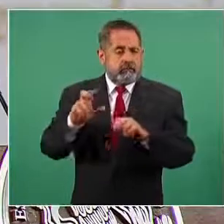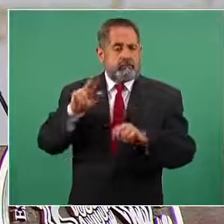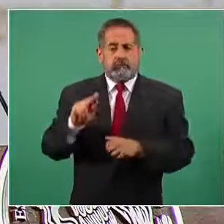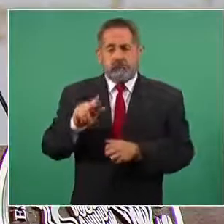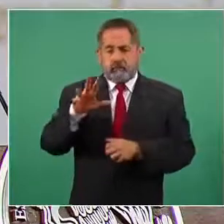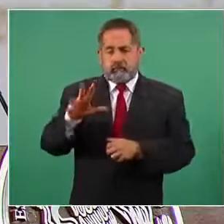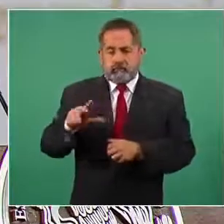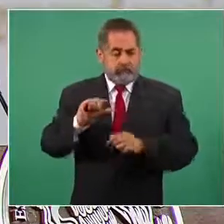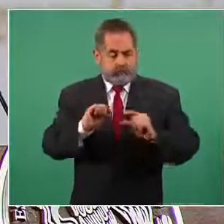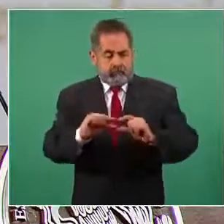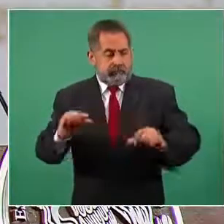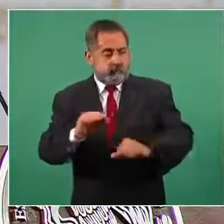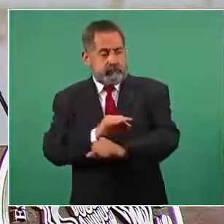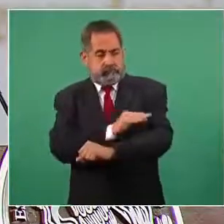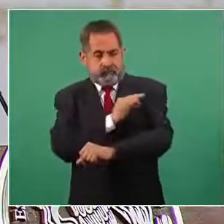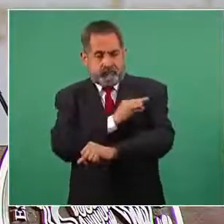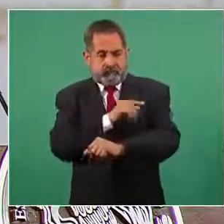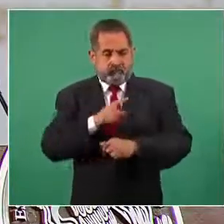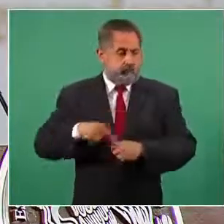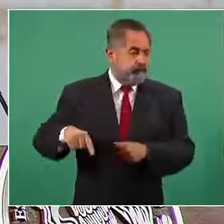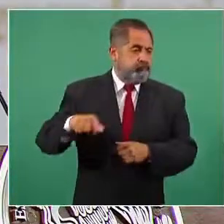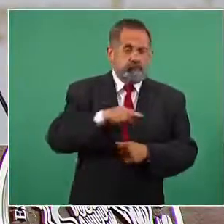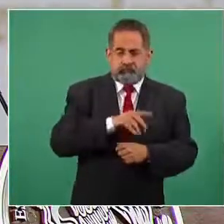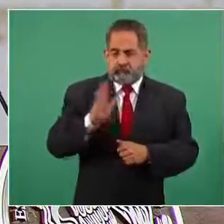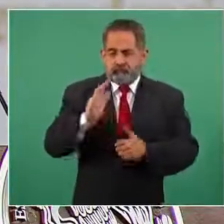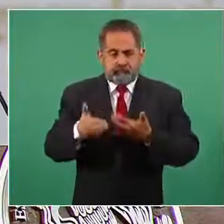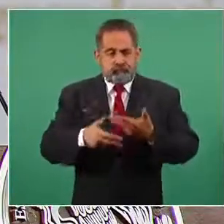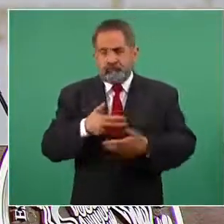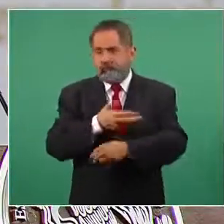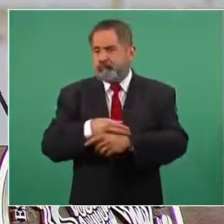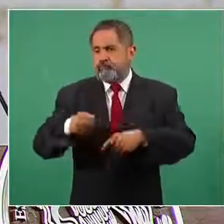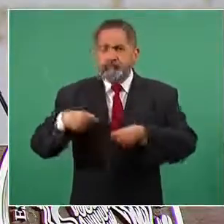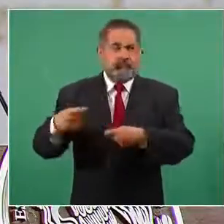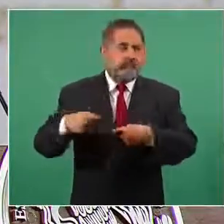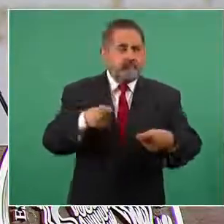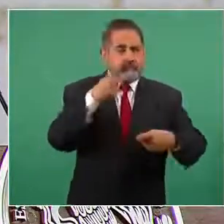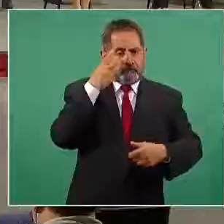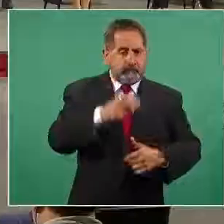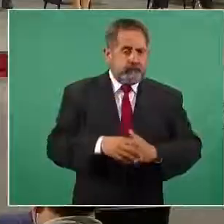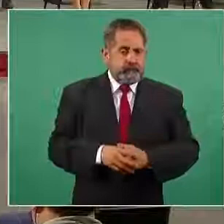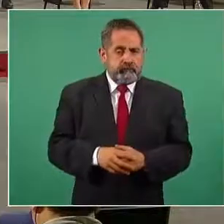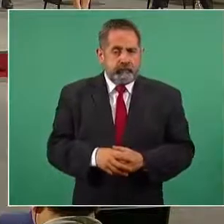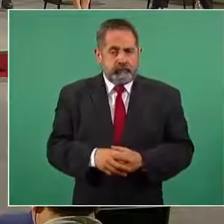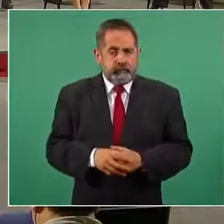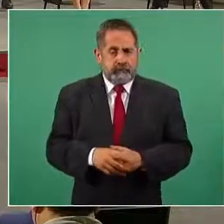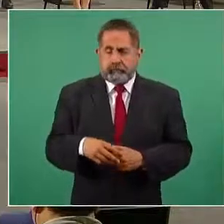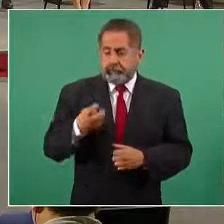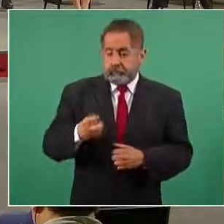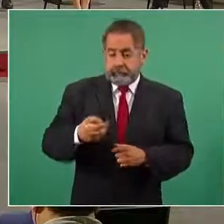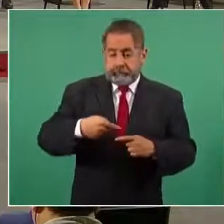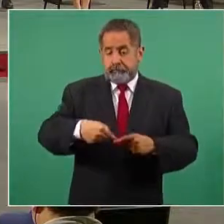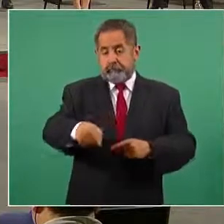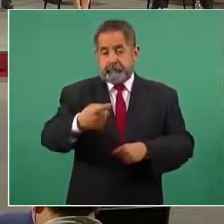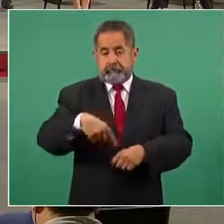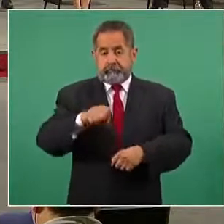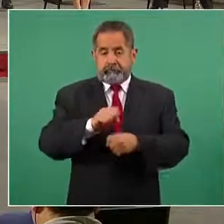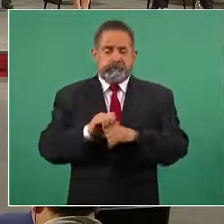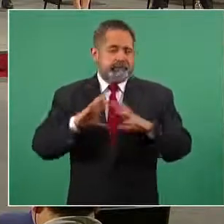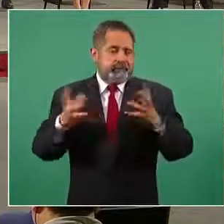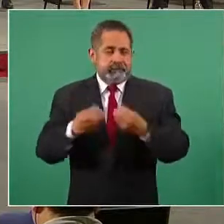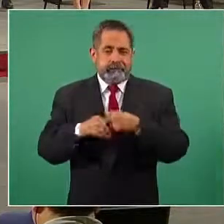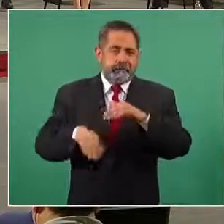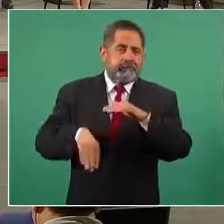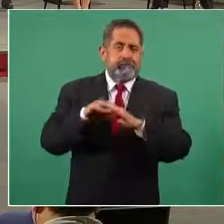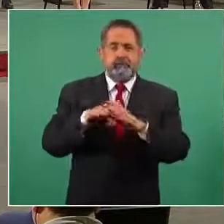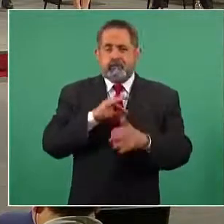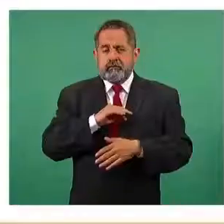22.110.885 dosis de vacunas que han sido ya arribadas en México. Esta semana vamos a tener casi 4 millones de